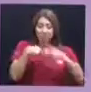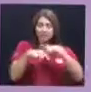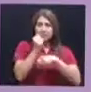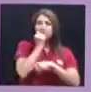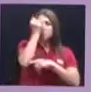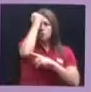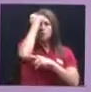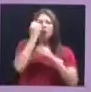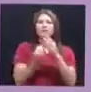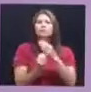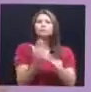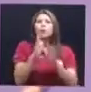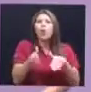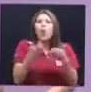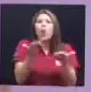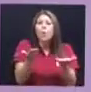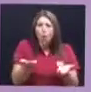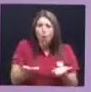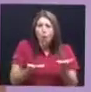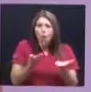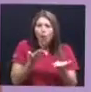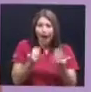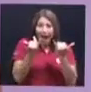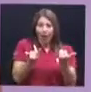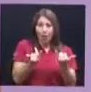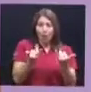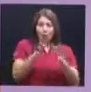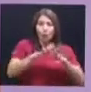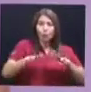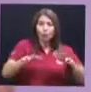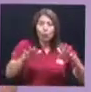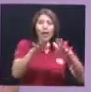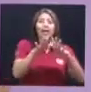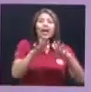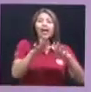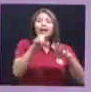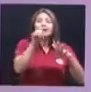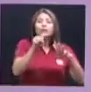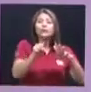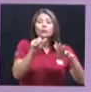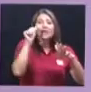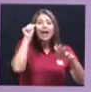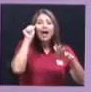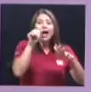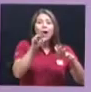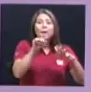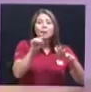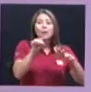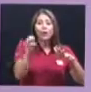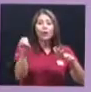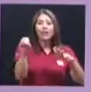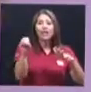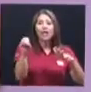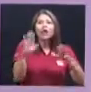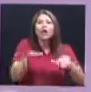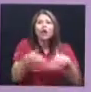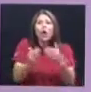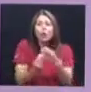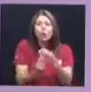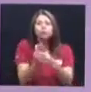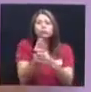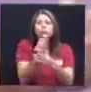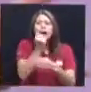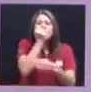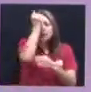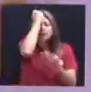por el medio oriente fue una creación de Estados Unidos ellos dentro